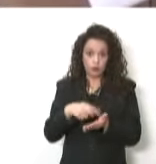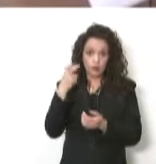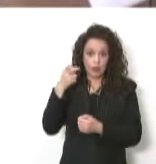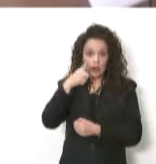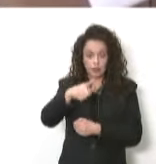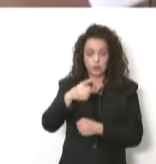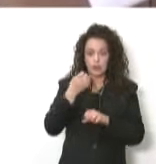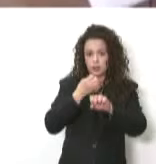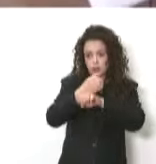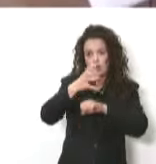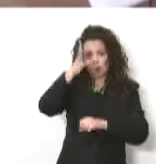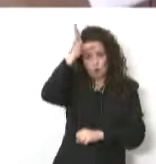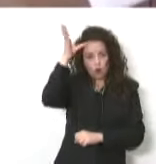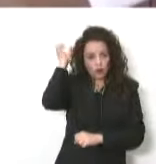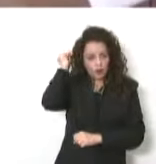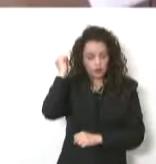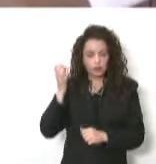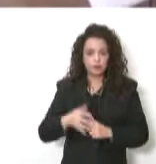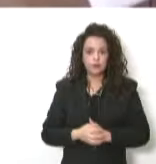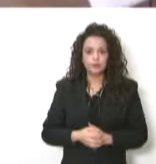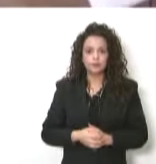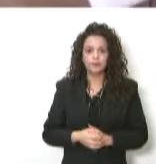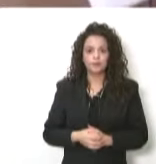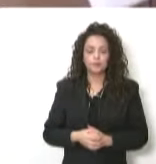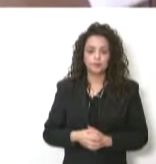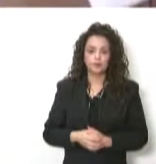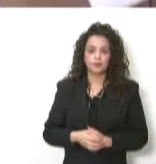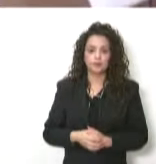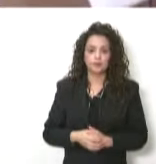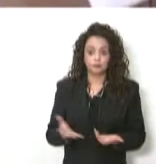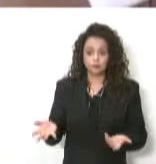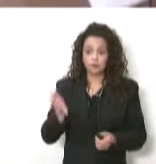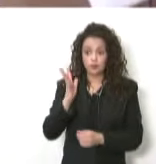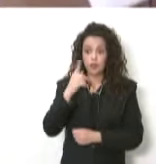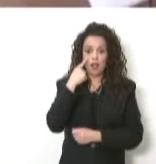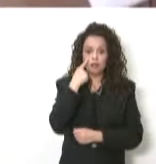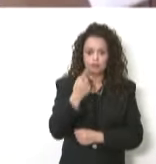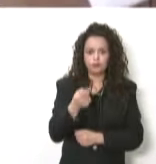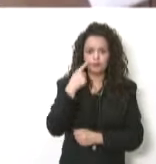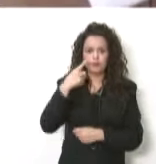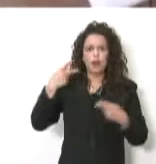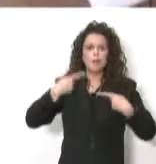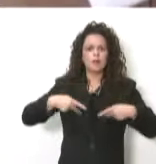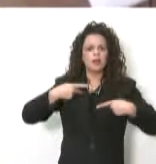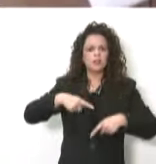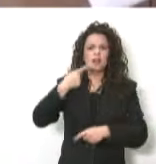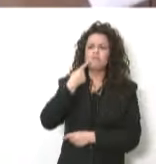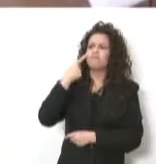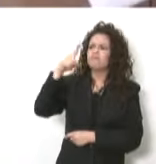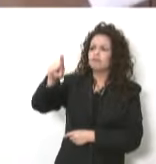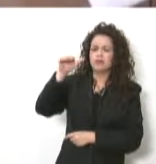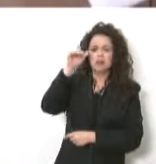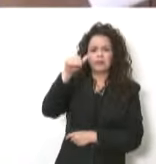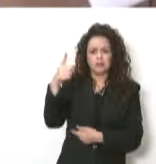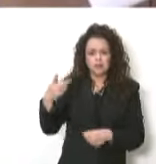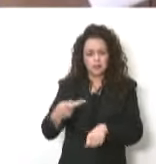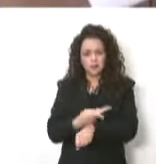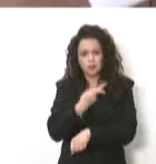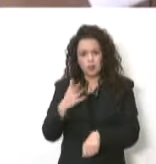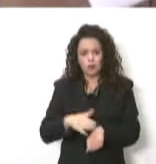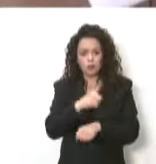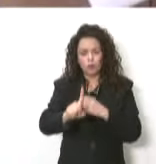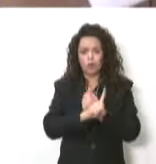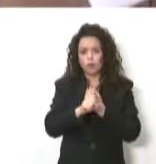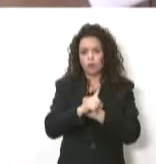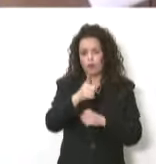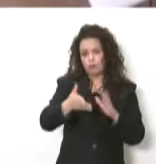federativa. En diferentes reportes, como hemos sabido, se ha dado cuenta de los reclamos de los vecinos afectados por las obras